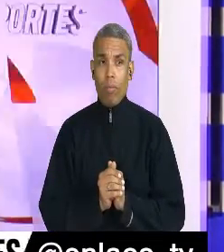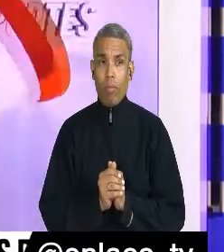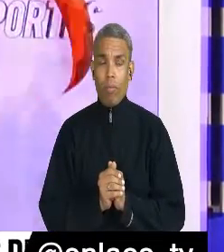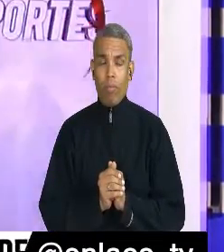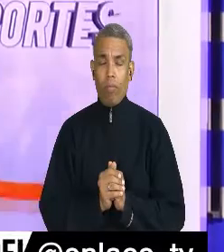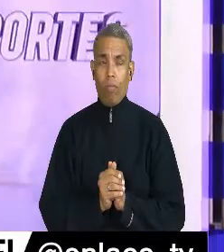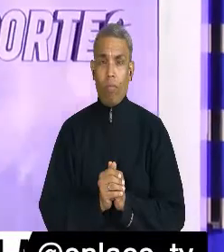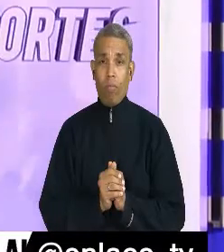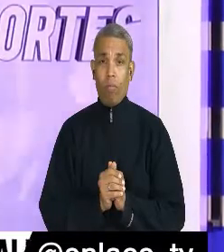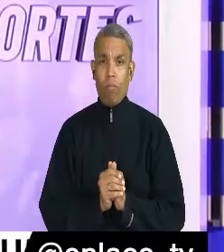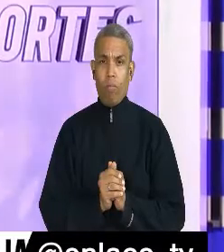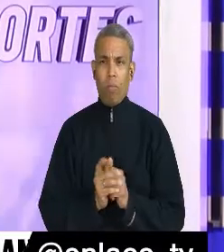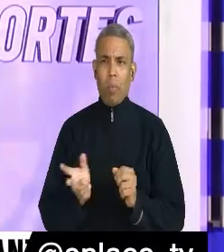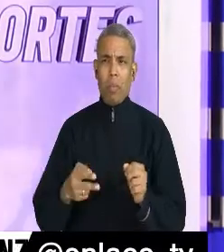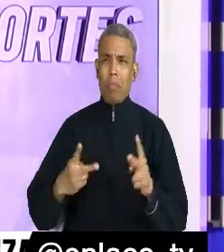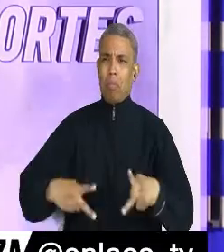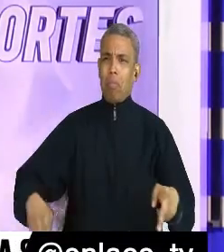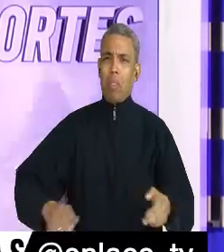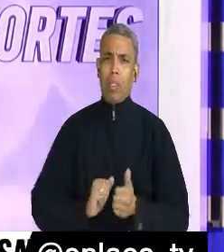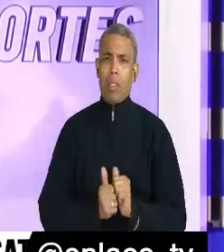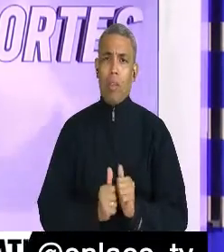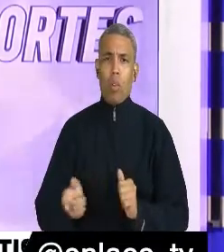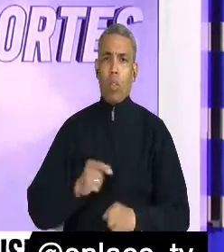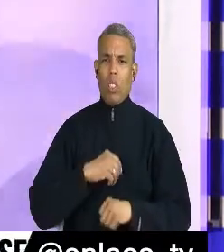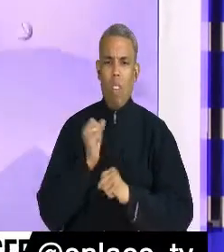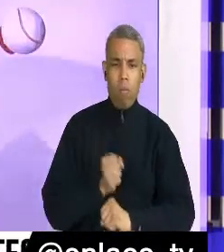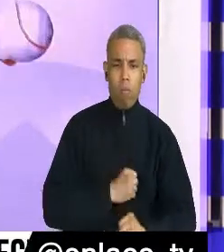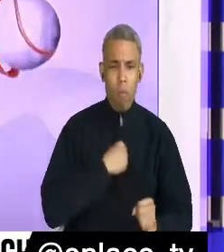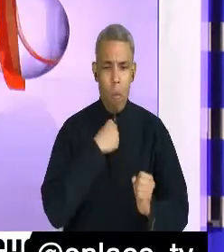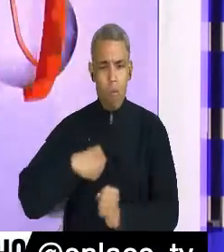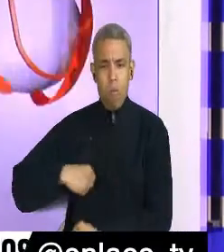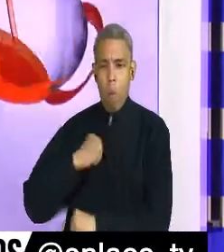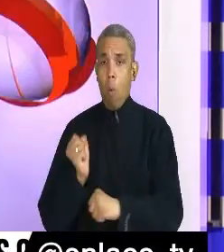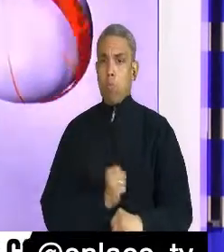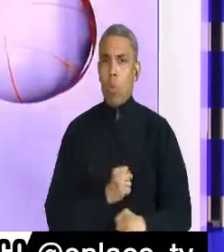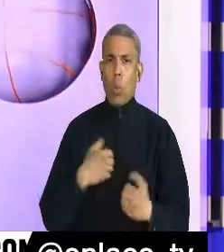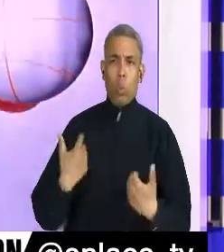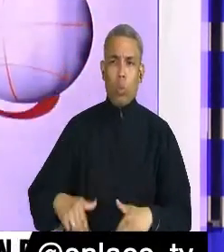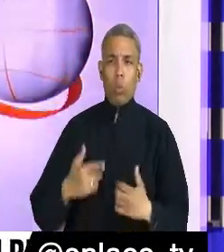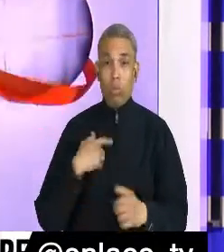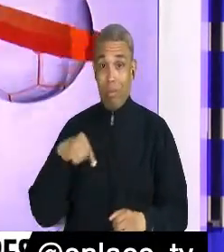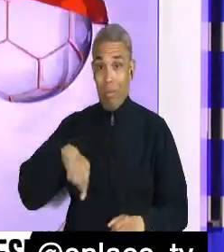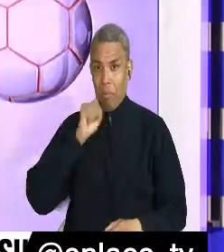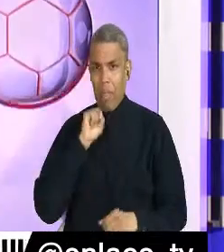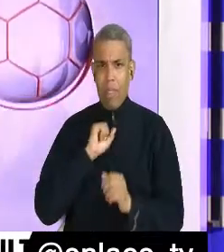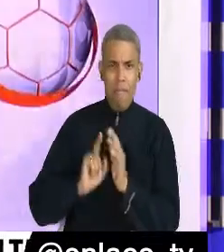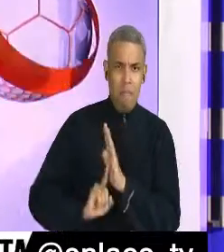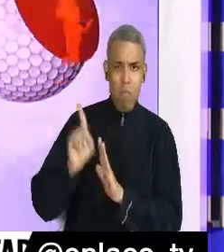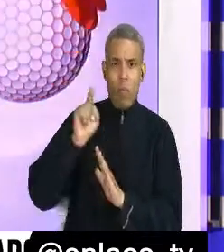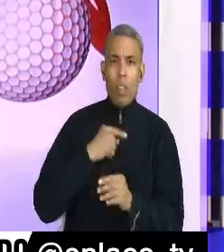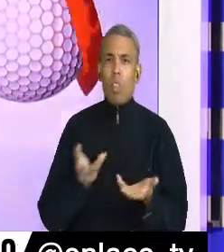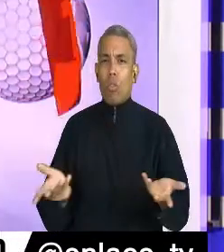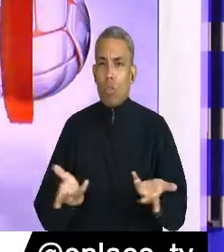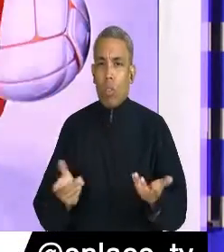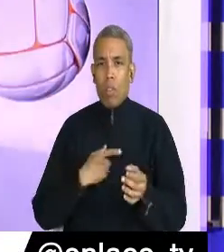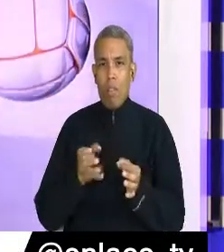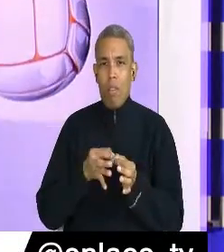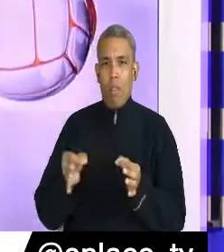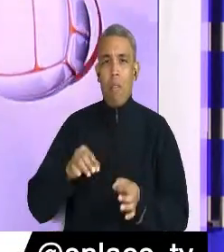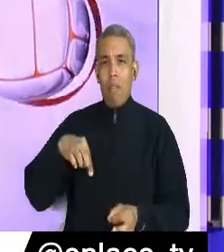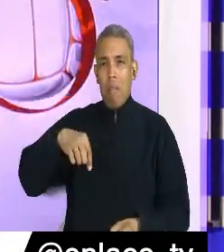participación de deportistas barranqueños en canotaje en este suramericano que se realizó en paipa boyacá con este con este